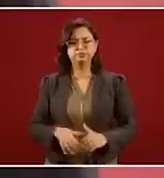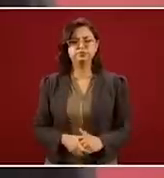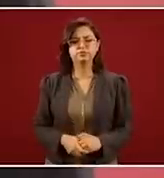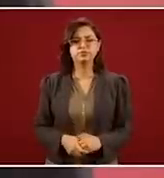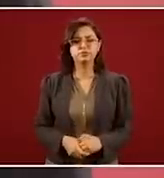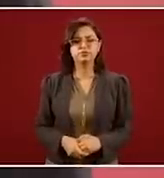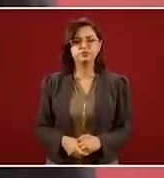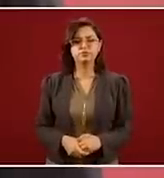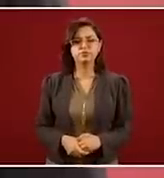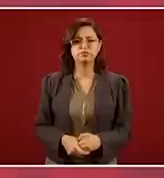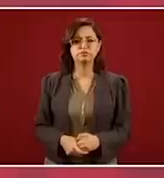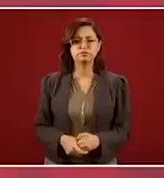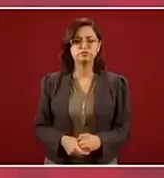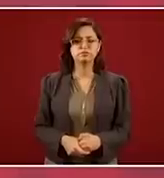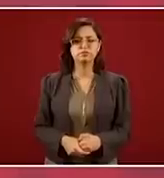Se